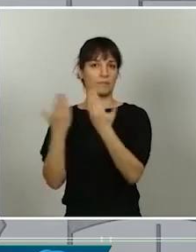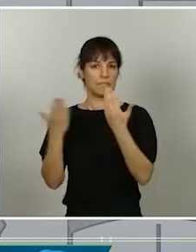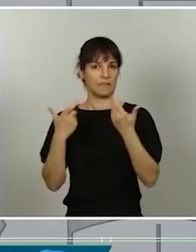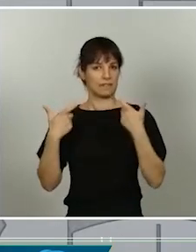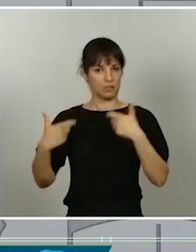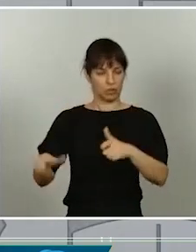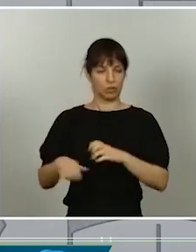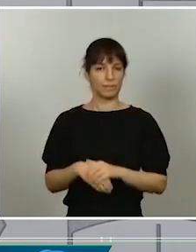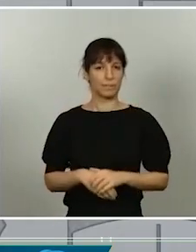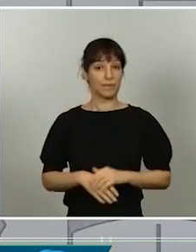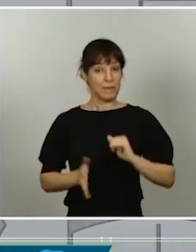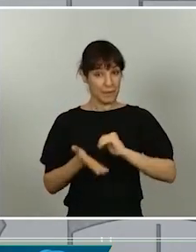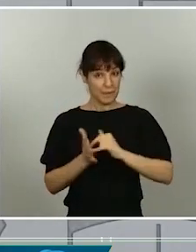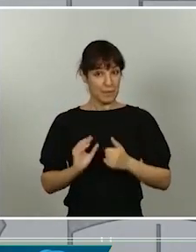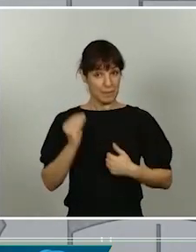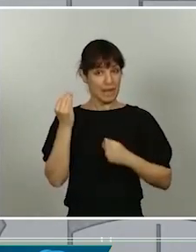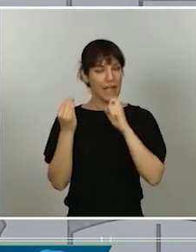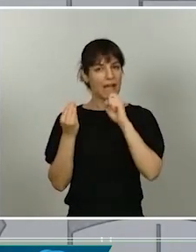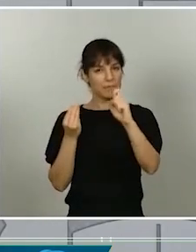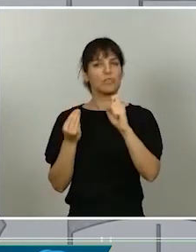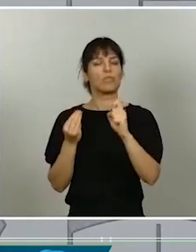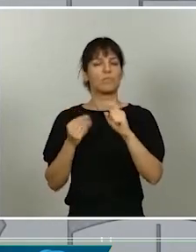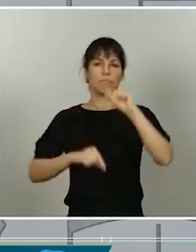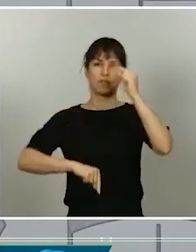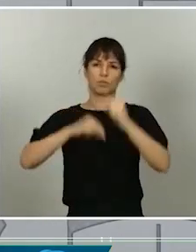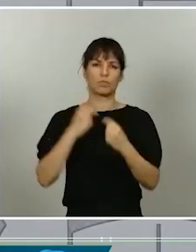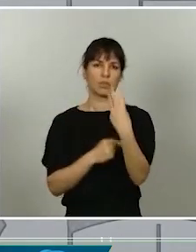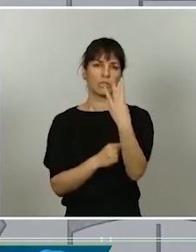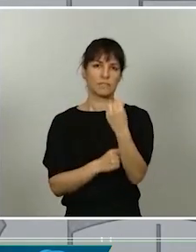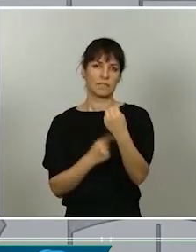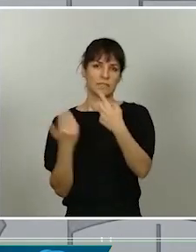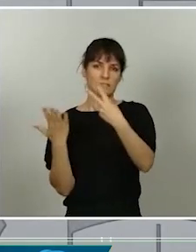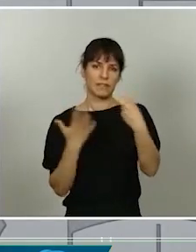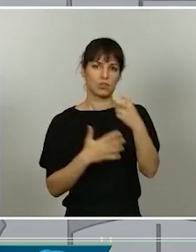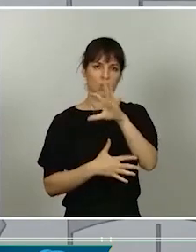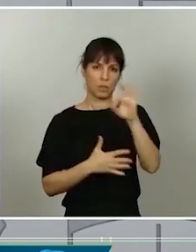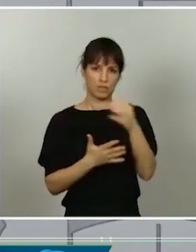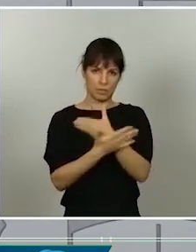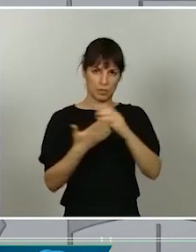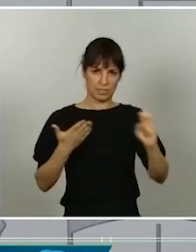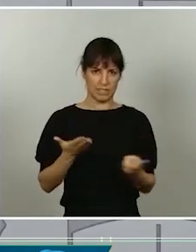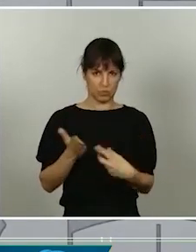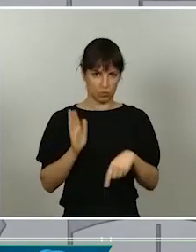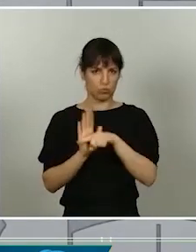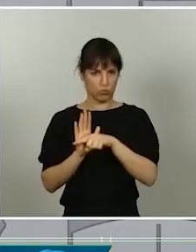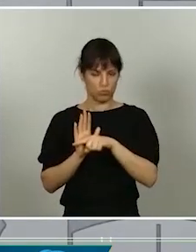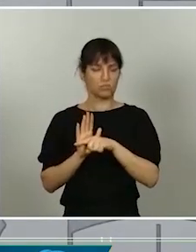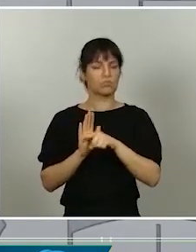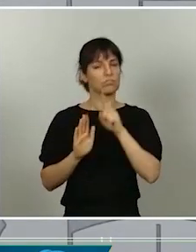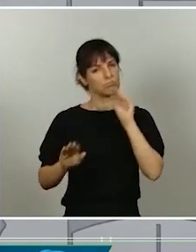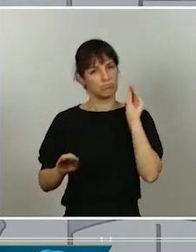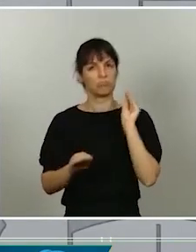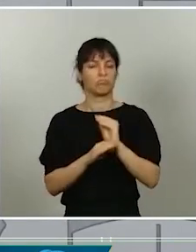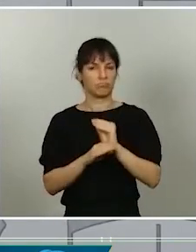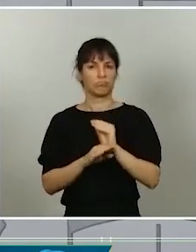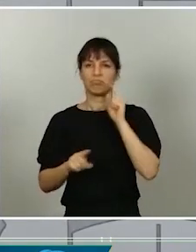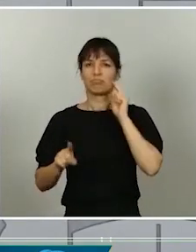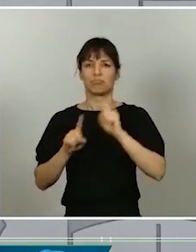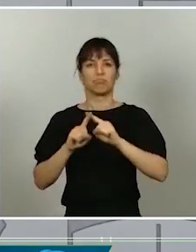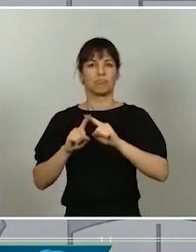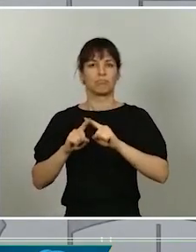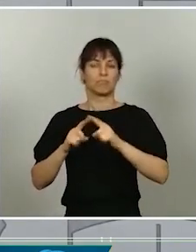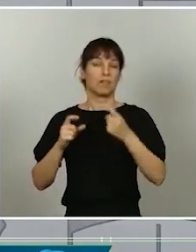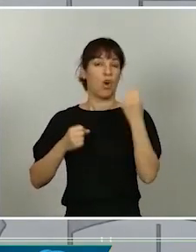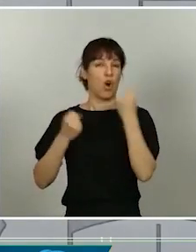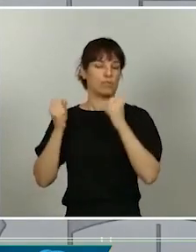yo va a tener un 27 por ciento en paro nosotros nos quedamos en el 26 por ciento son cifras por cierto las mismas que tenía eeuu